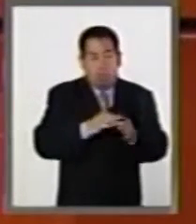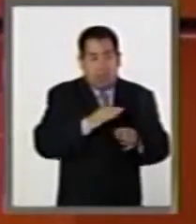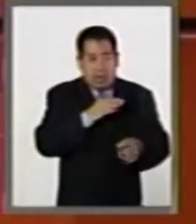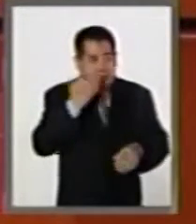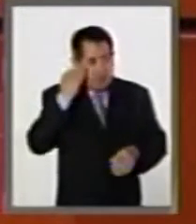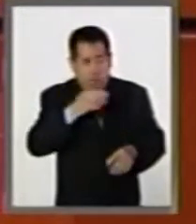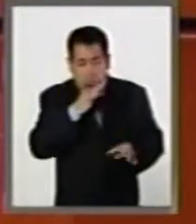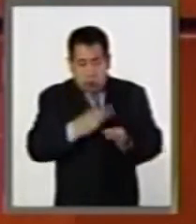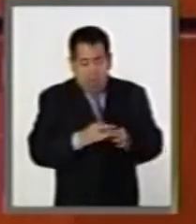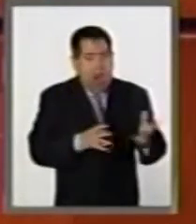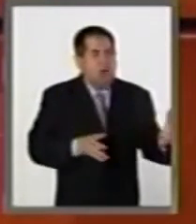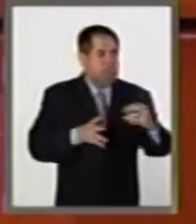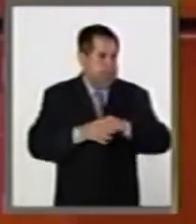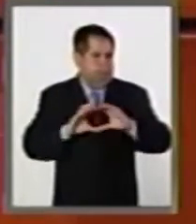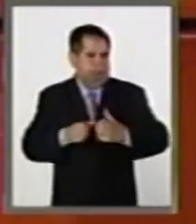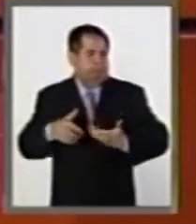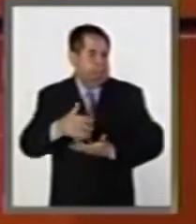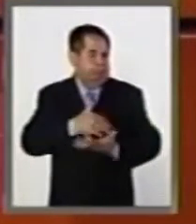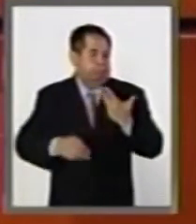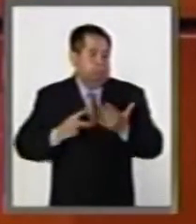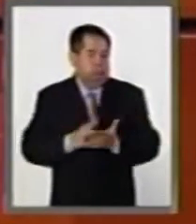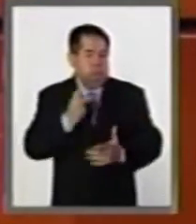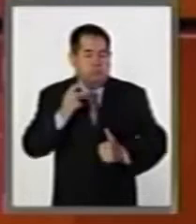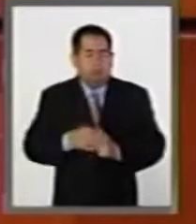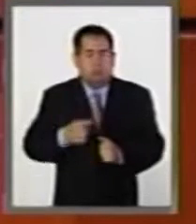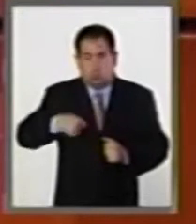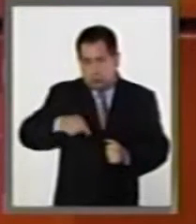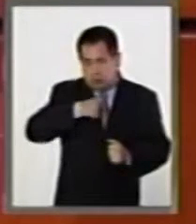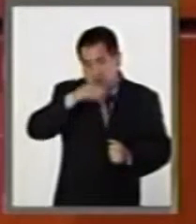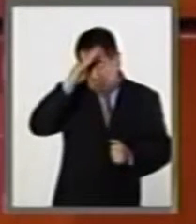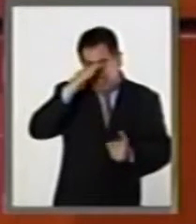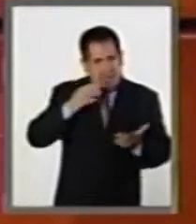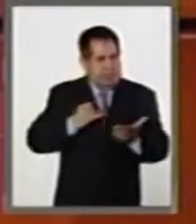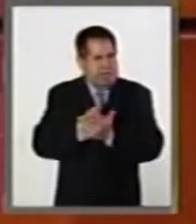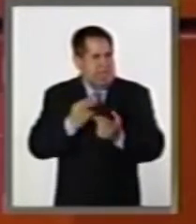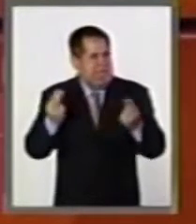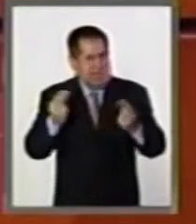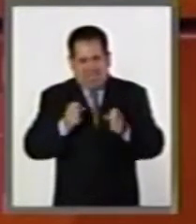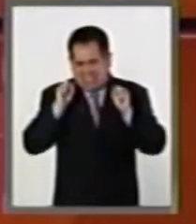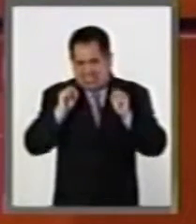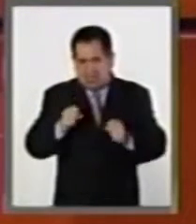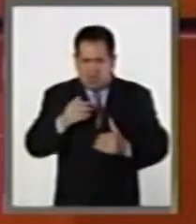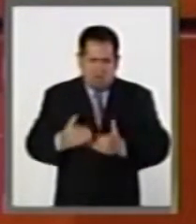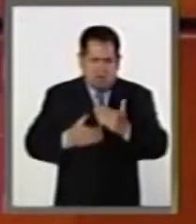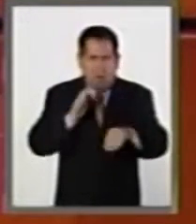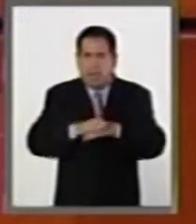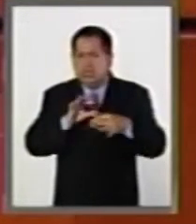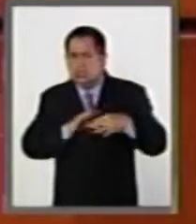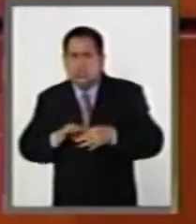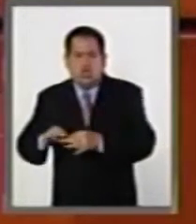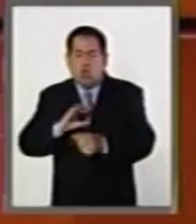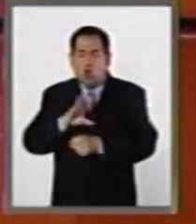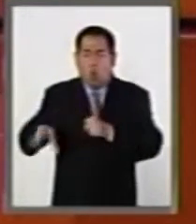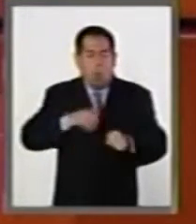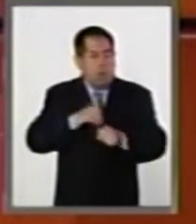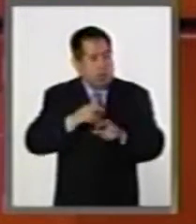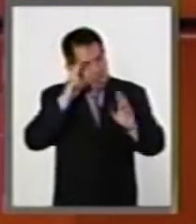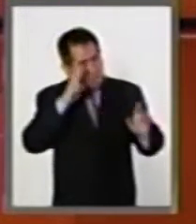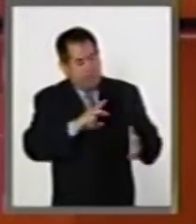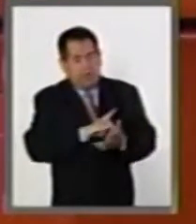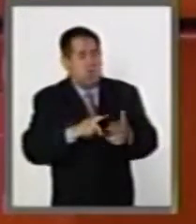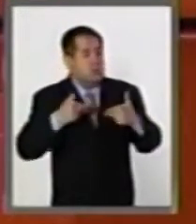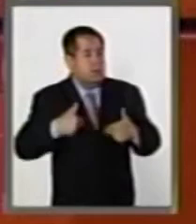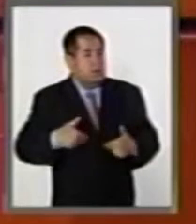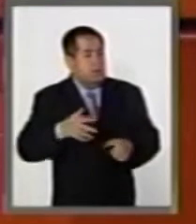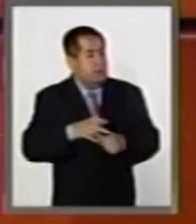Estamos convencidas y convencidos de la necesidad de articular una concepción holística del respeto a los derechos humanos de las